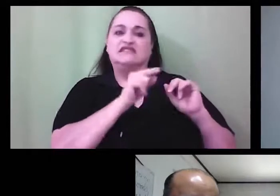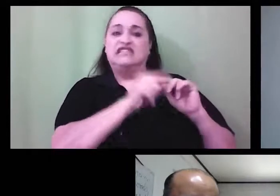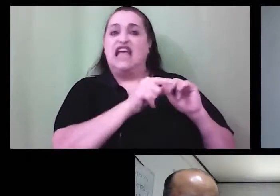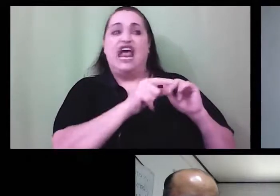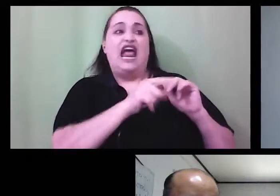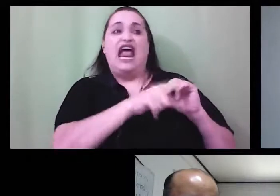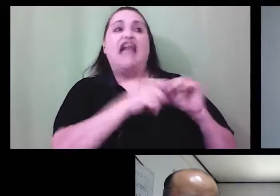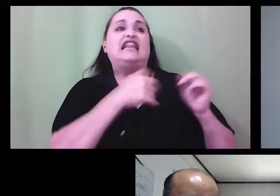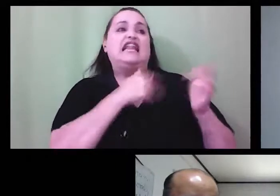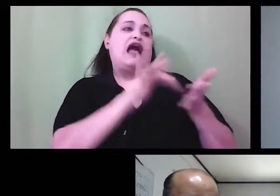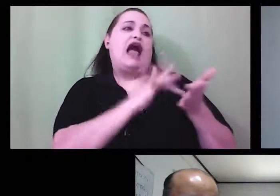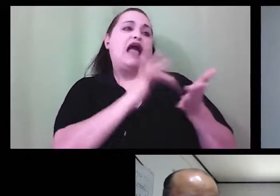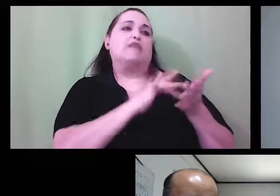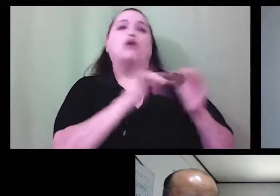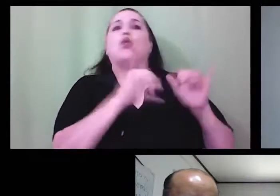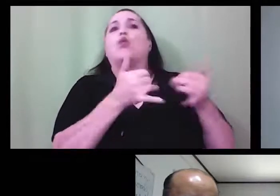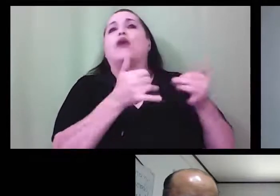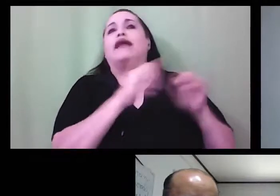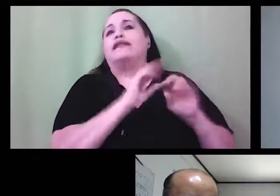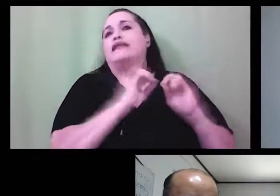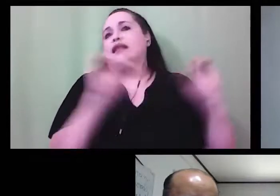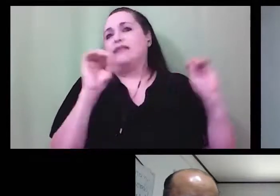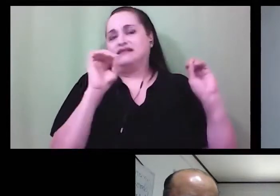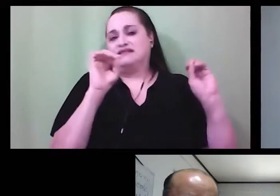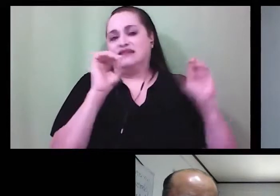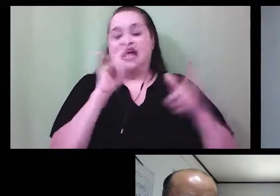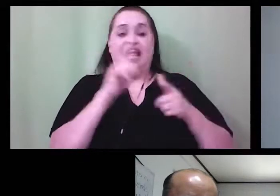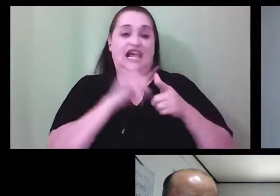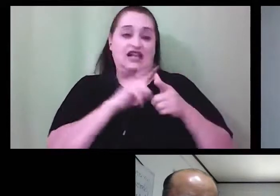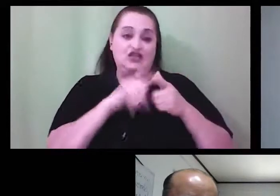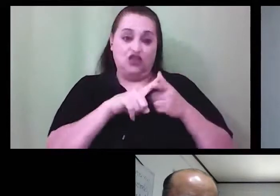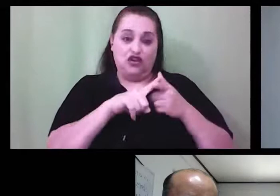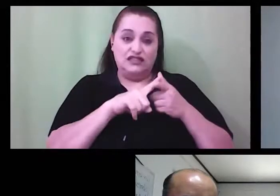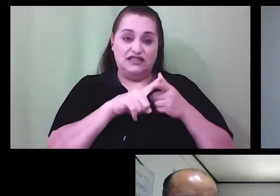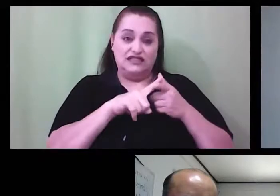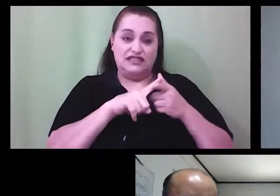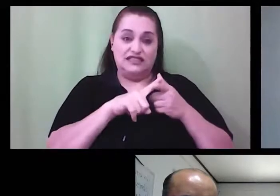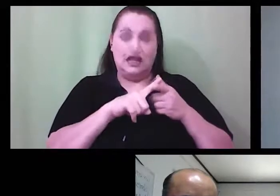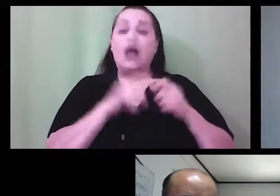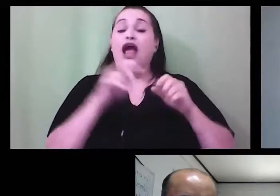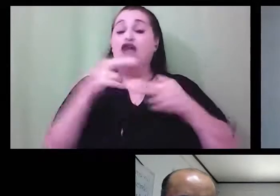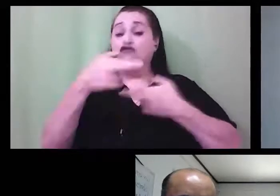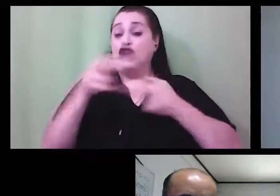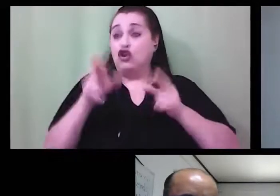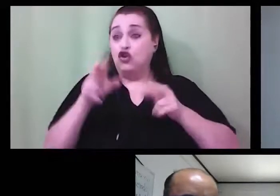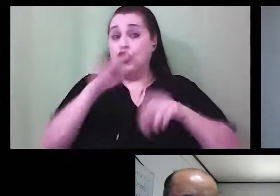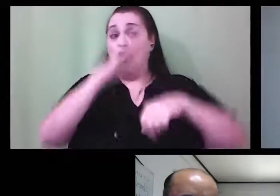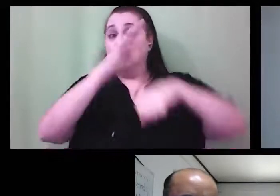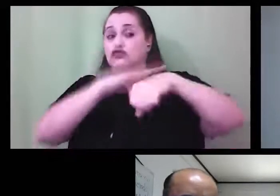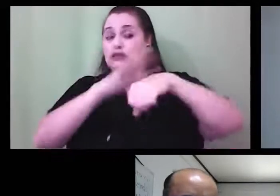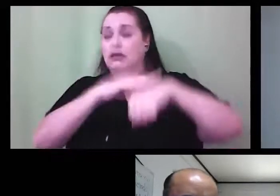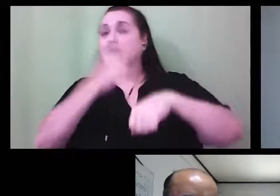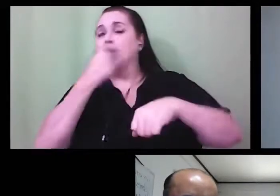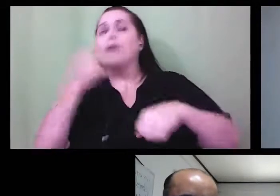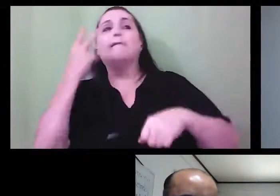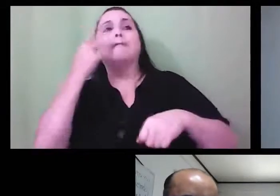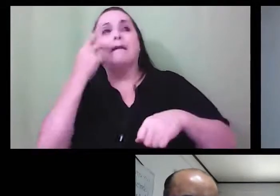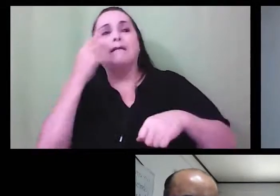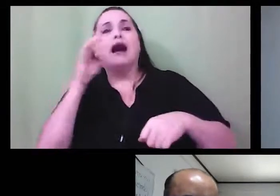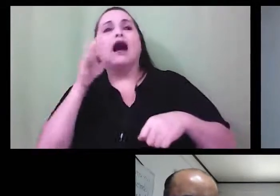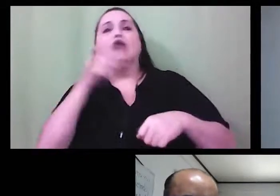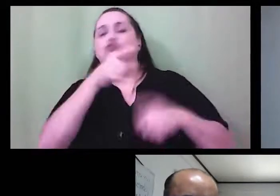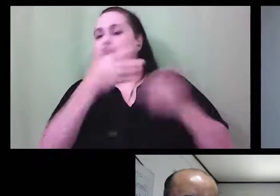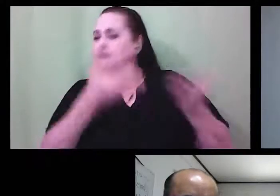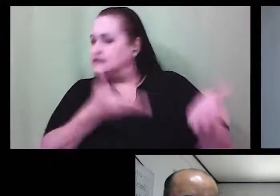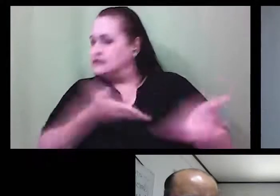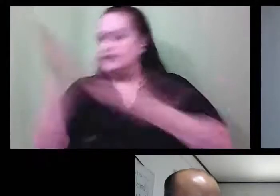tenía un iPad, o sea, era un juguete. Y entonces, por medio de la regional, nos llamaron y nos dijeron, papá, aconseja,